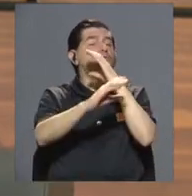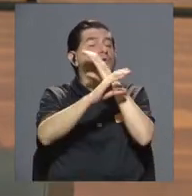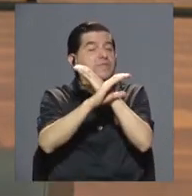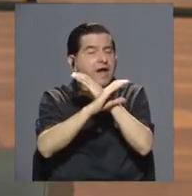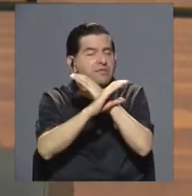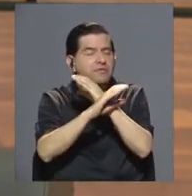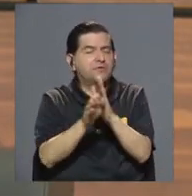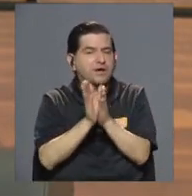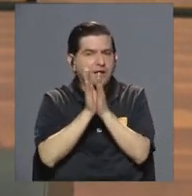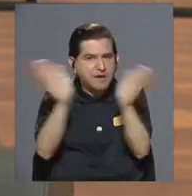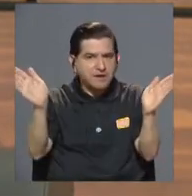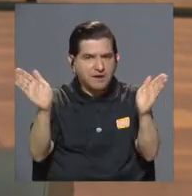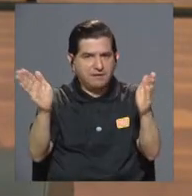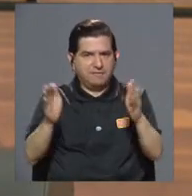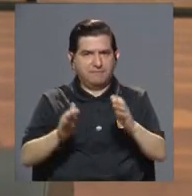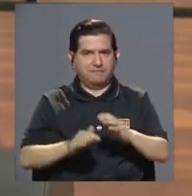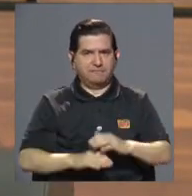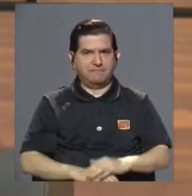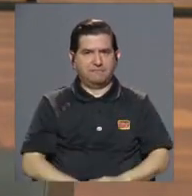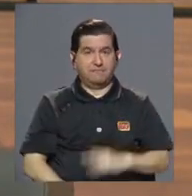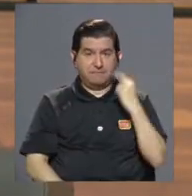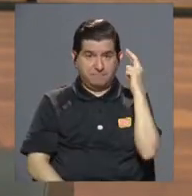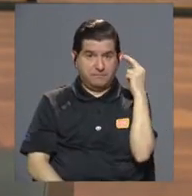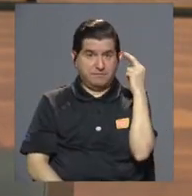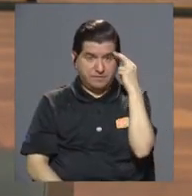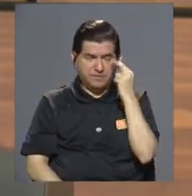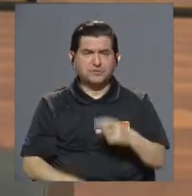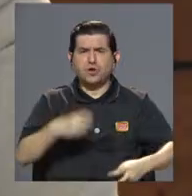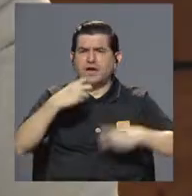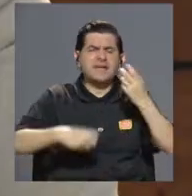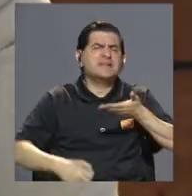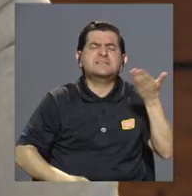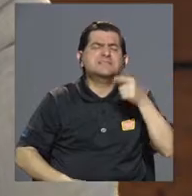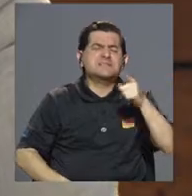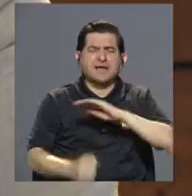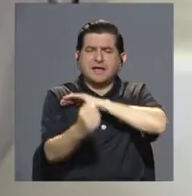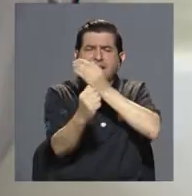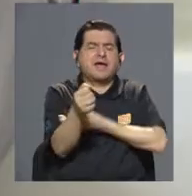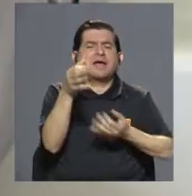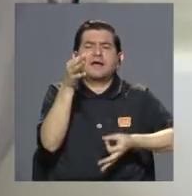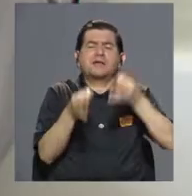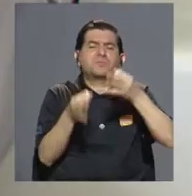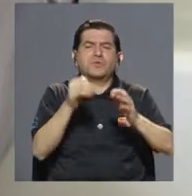la generalización, porque... ¿Qué está en crisis entonces de ese Poder Judicial?